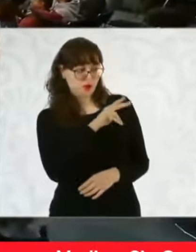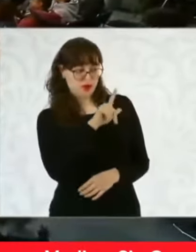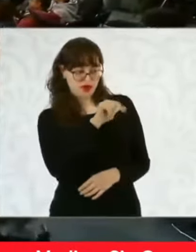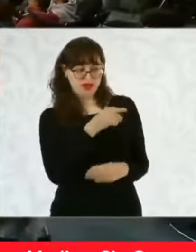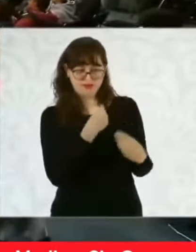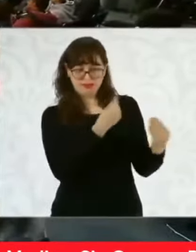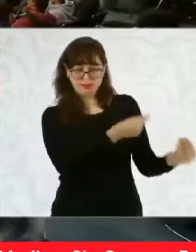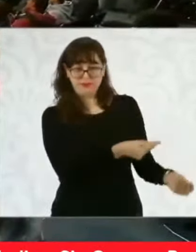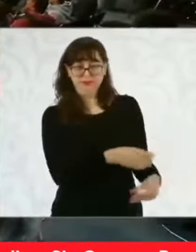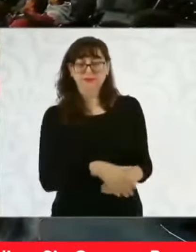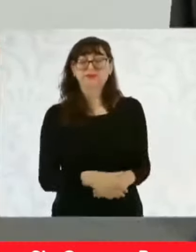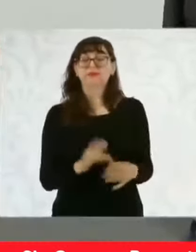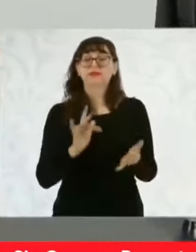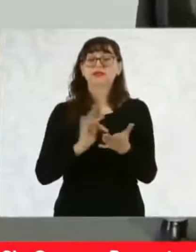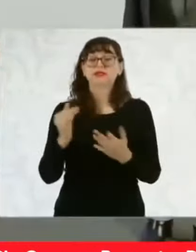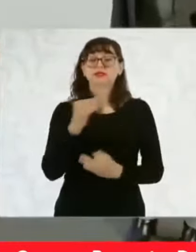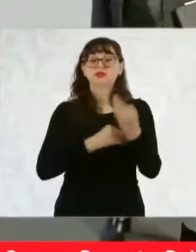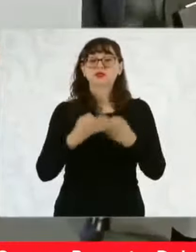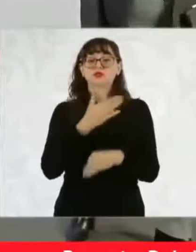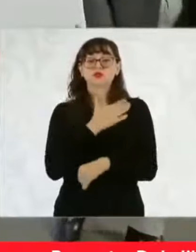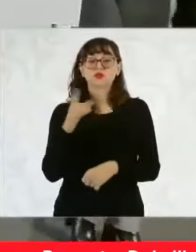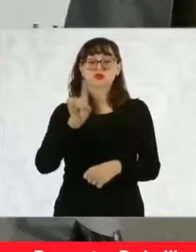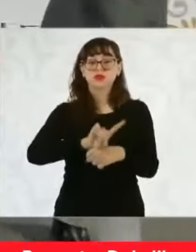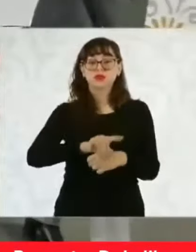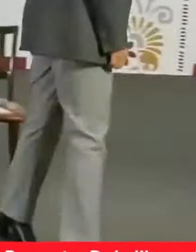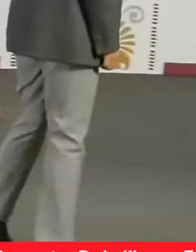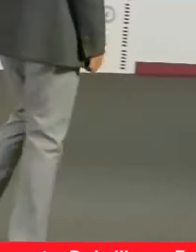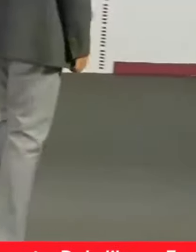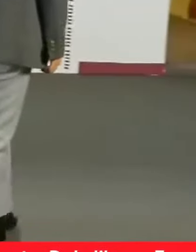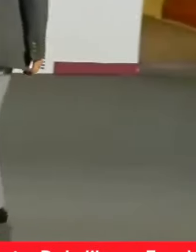Gracias a todos. Buen día. Buen día.